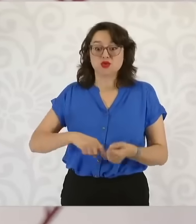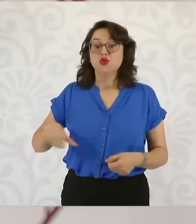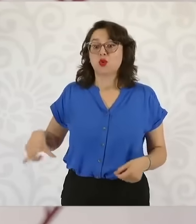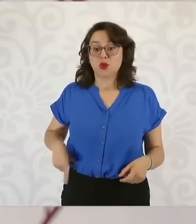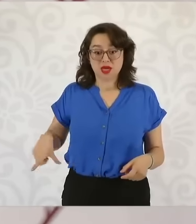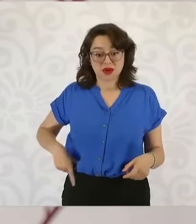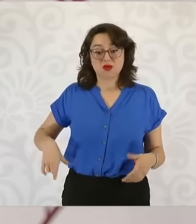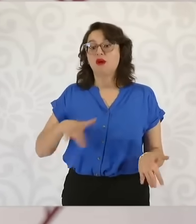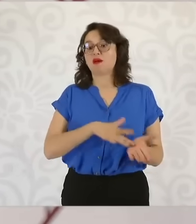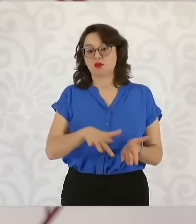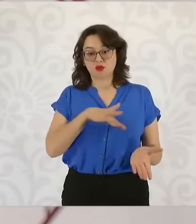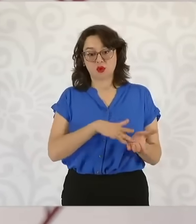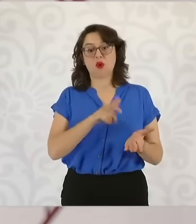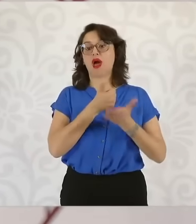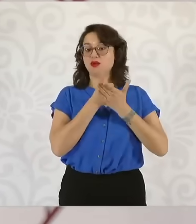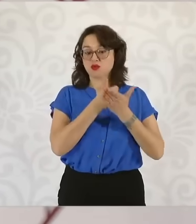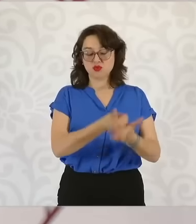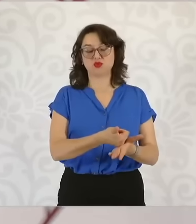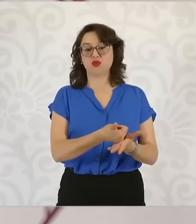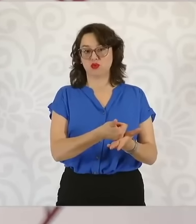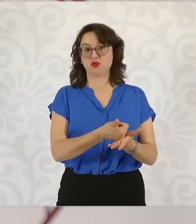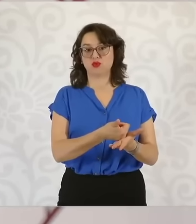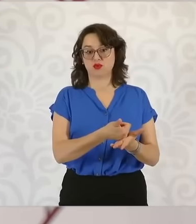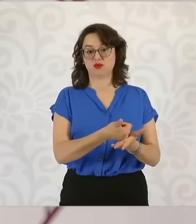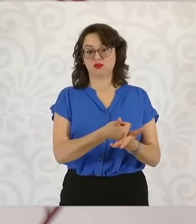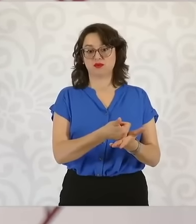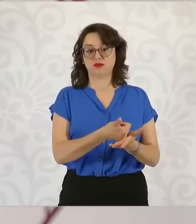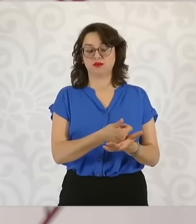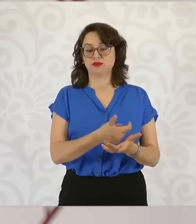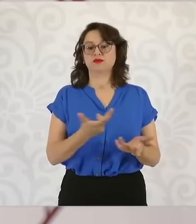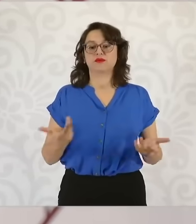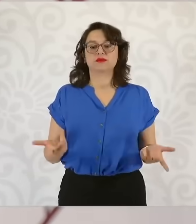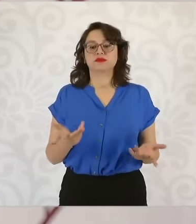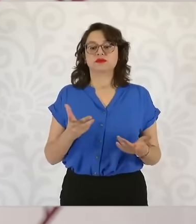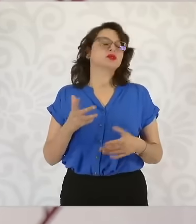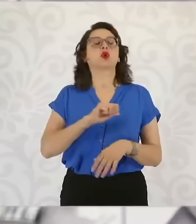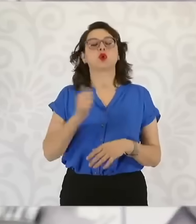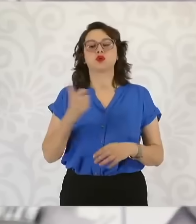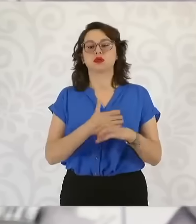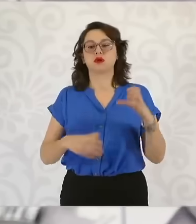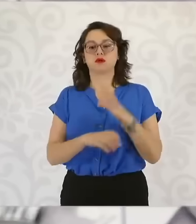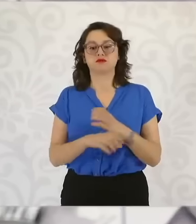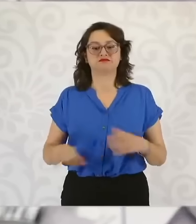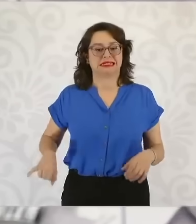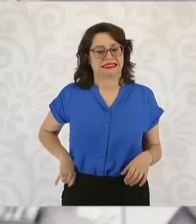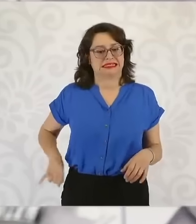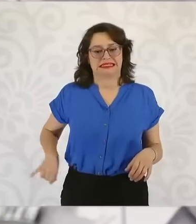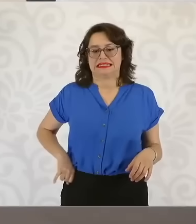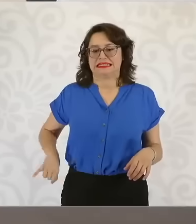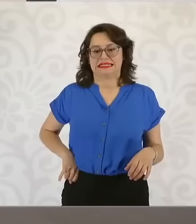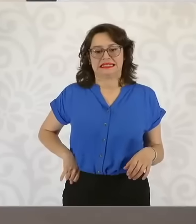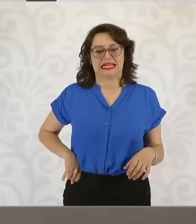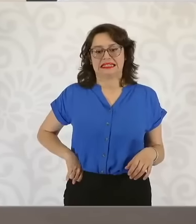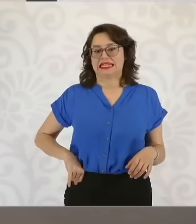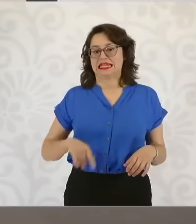gubernamentales. Es una cosa también interesantísima. Parte de este dinero